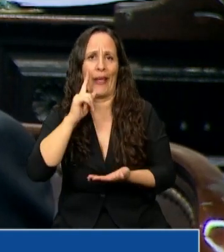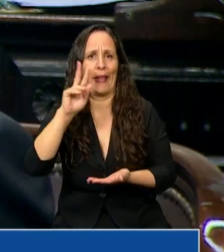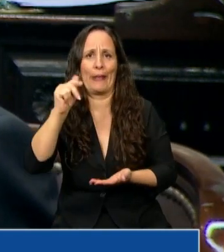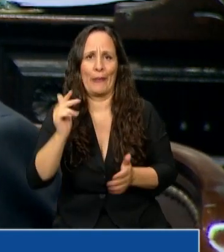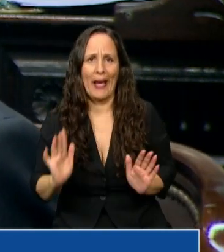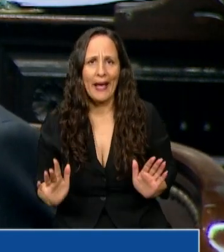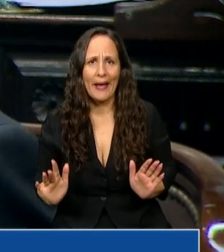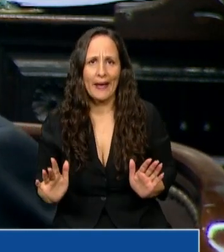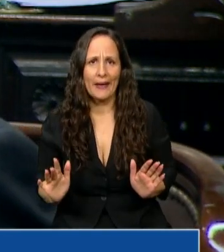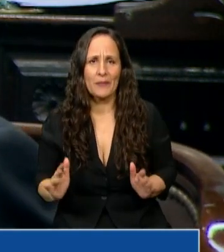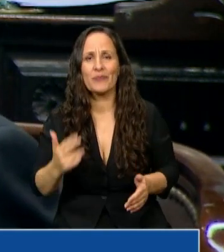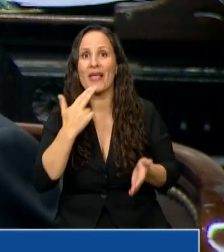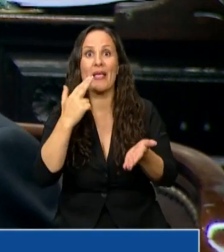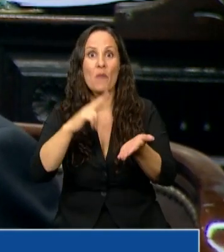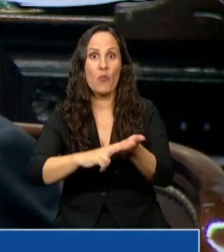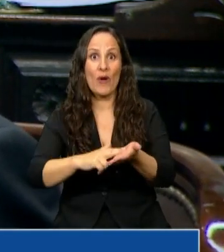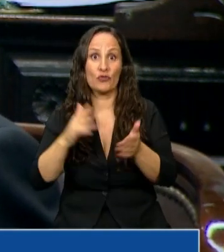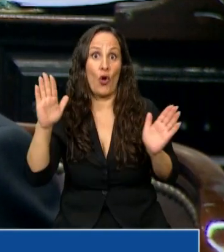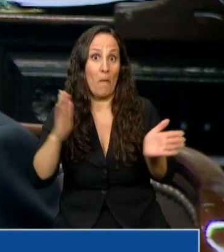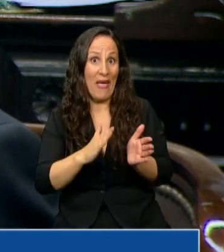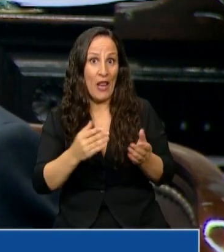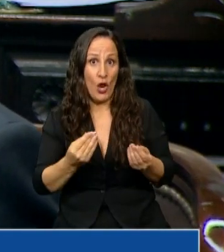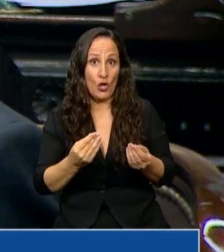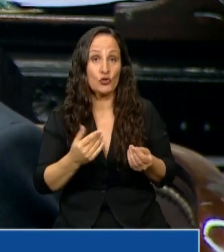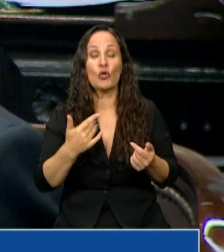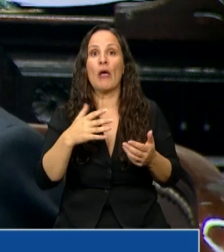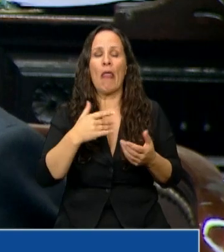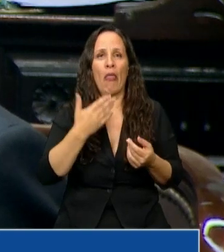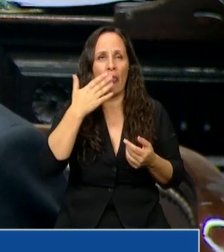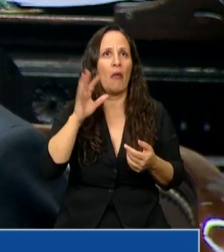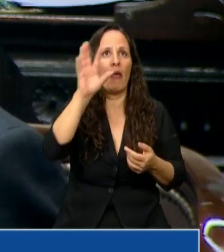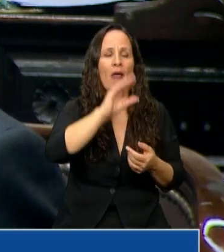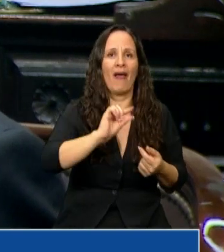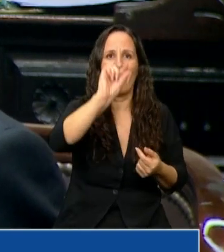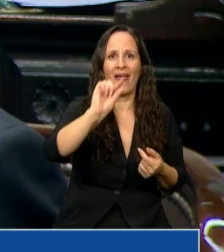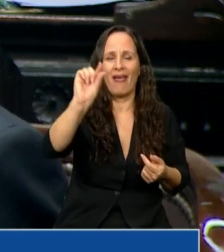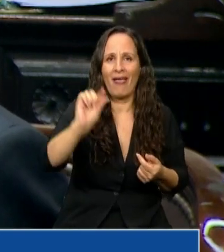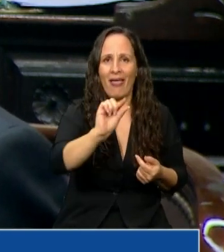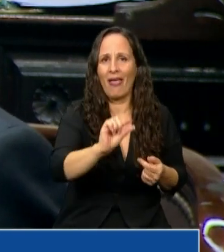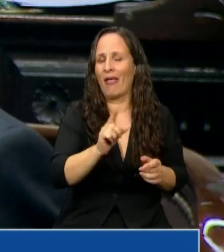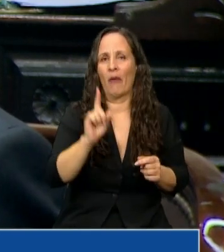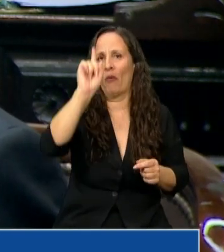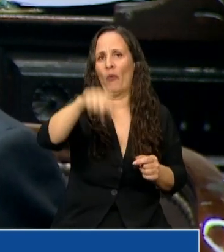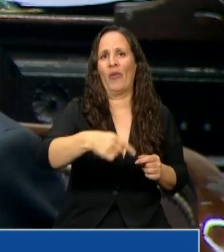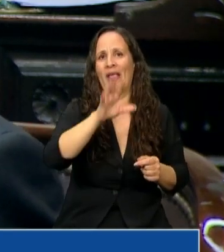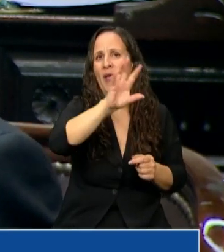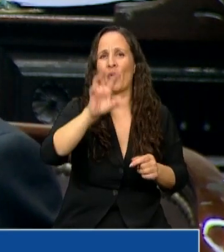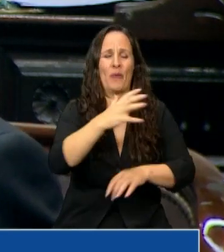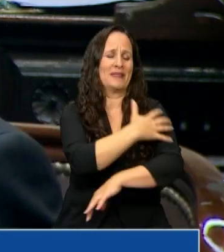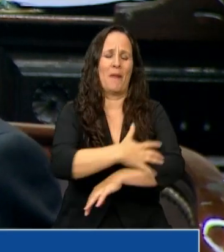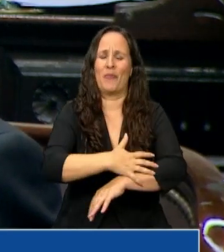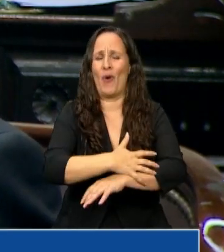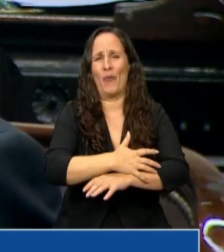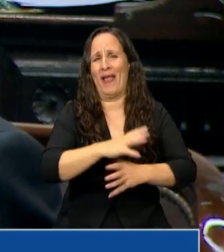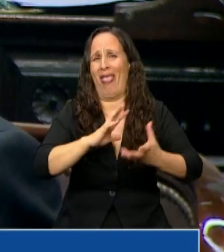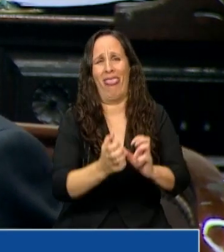Disminuir la masa de impuestos coparticipables es pegarle un tiro en el corazón a las provincias más pobres,